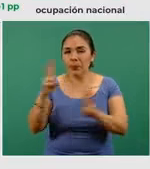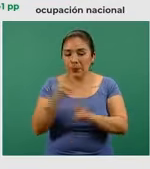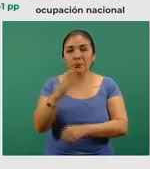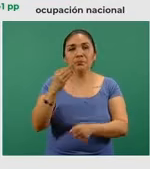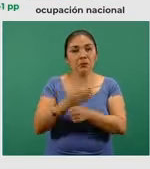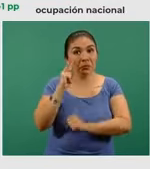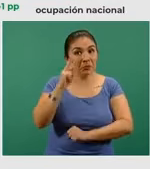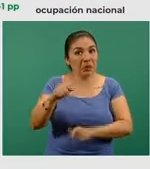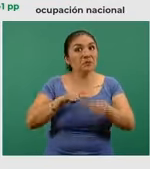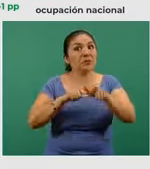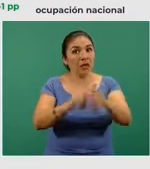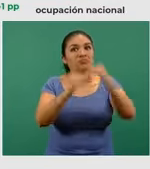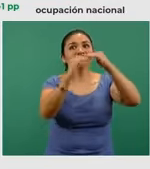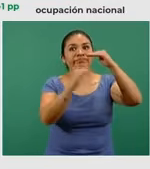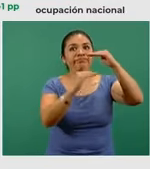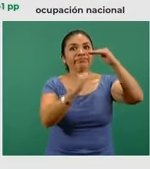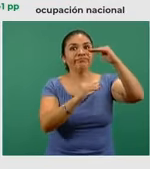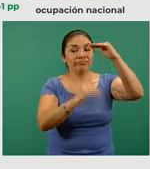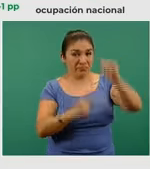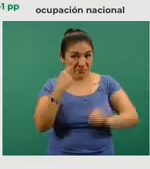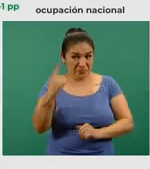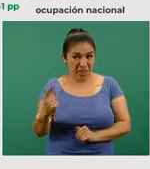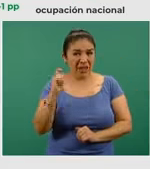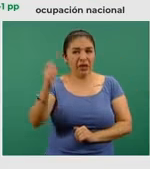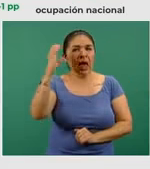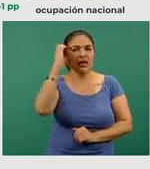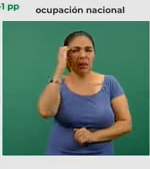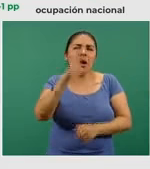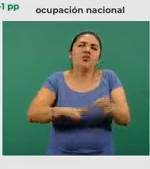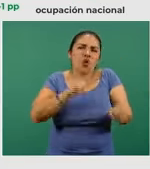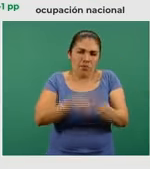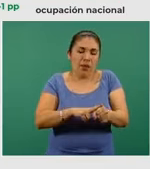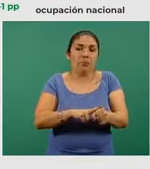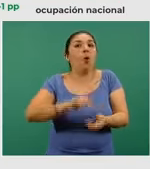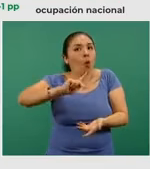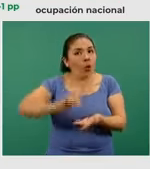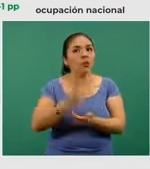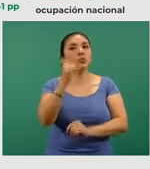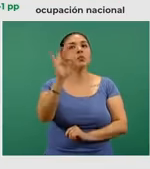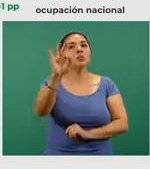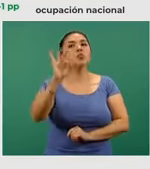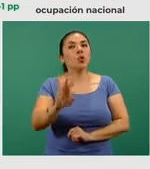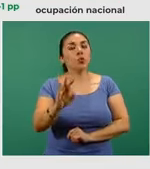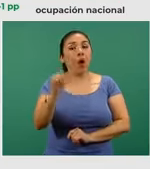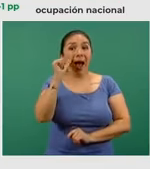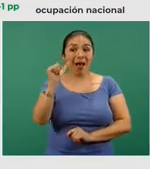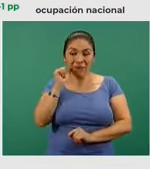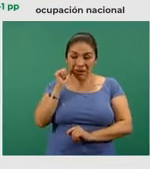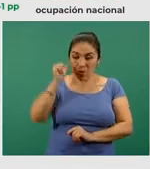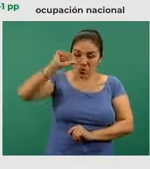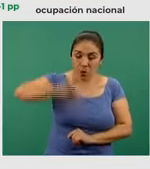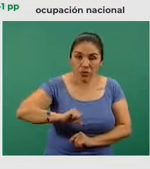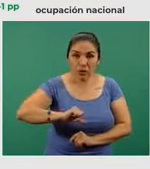con el descenso en el caso específico de camas generales. Otro punto porcentual que disminuye de ayer para hoy,